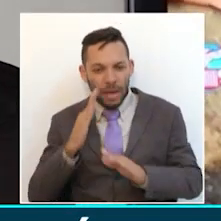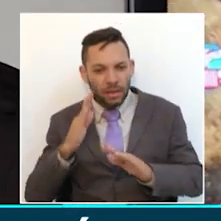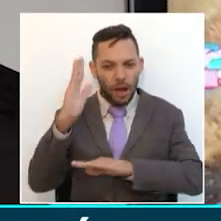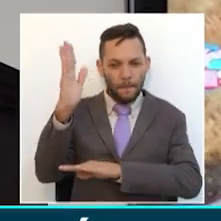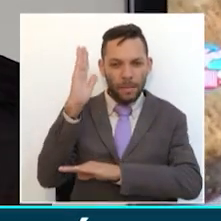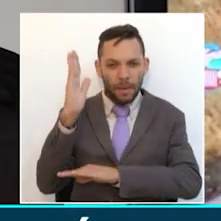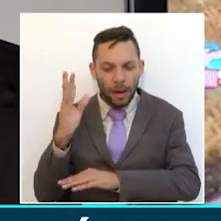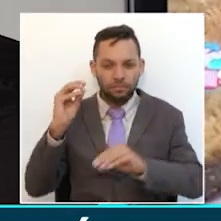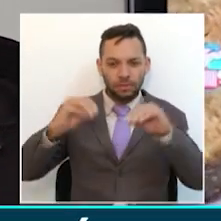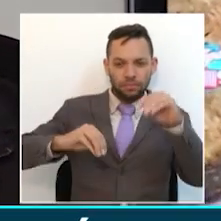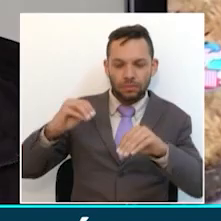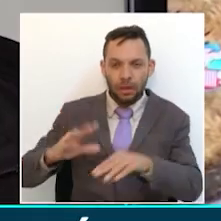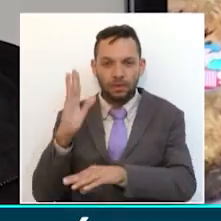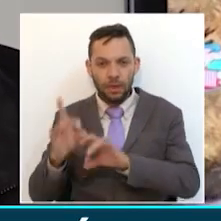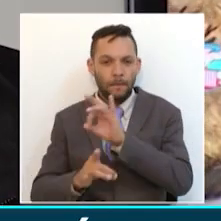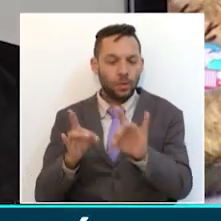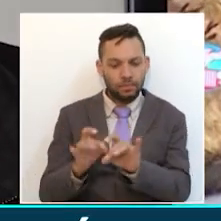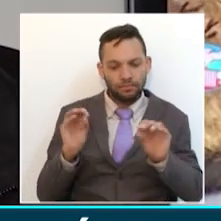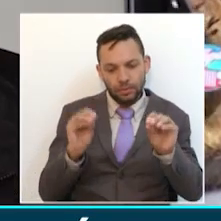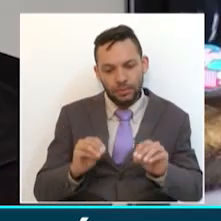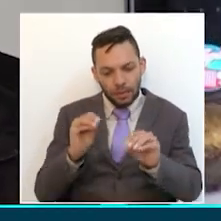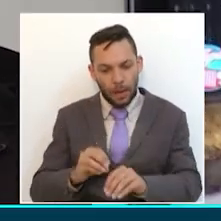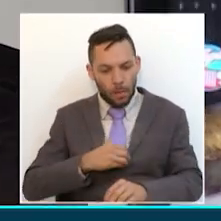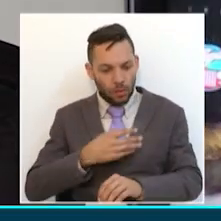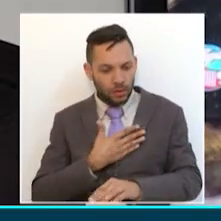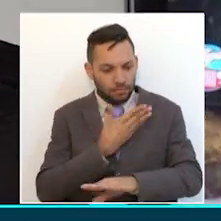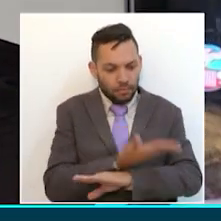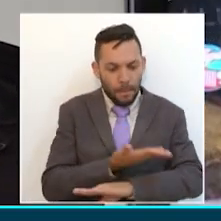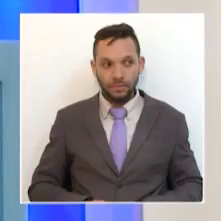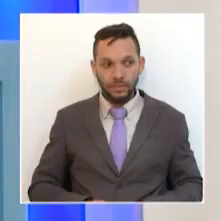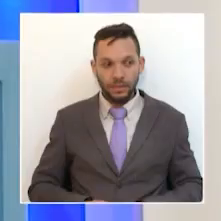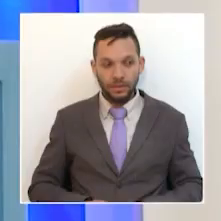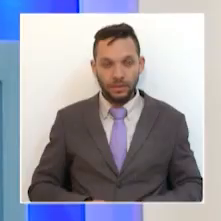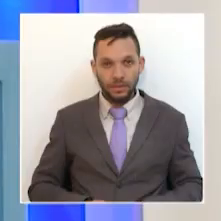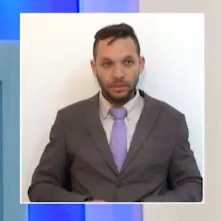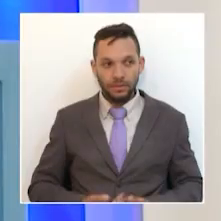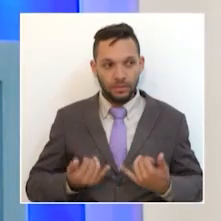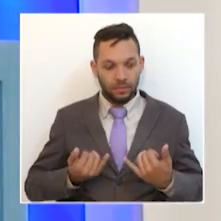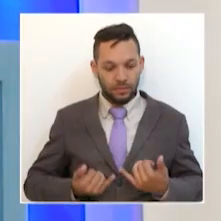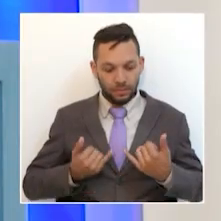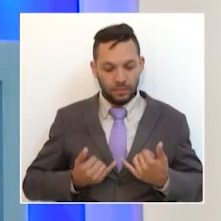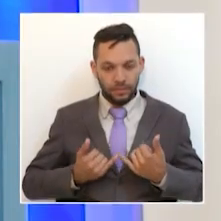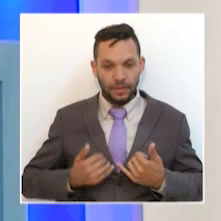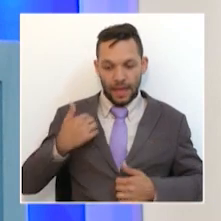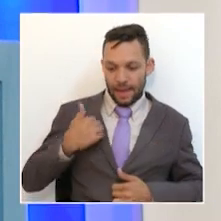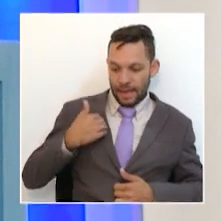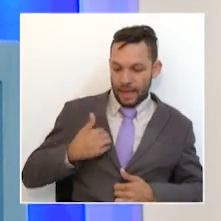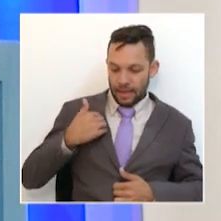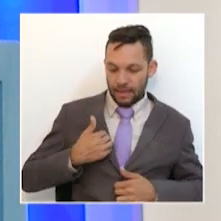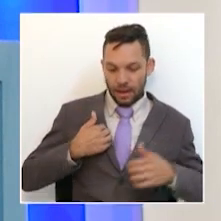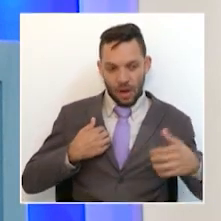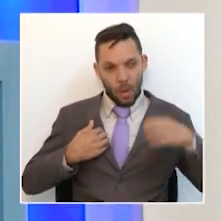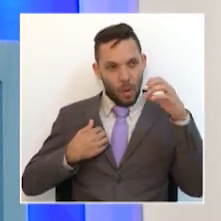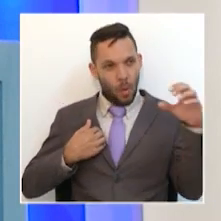que son como los medios que utilizamos para hacer las convocatorias y que los jóvenes hagan parte de. De Argentina para Colombia es el concierto de